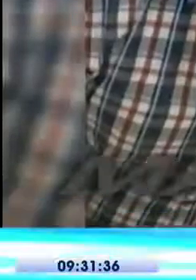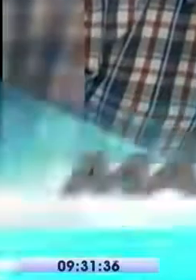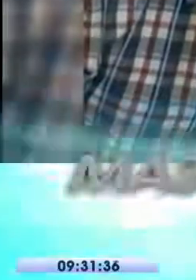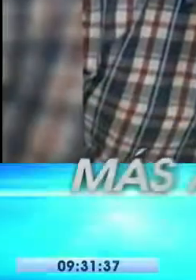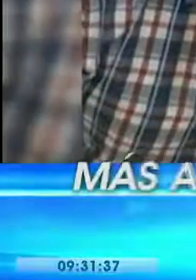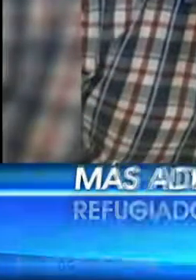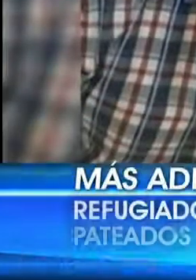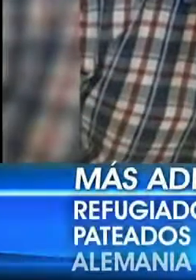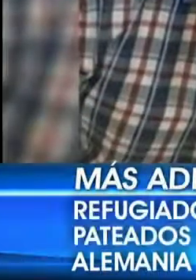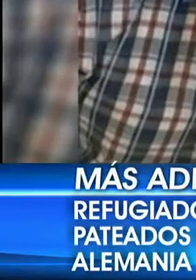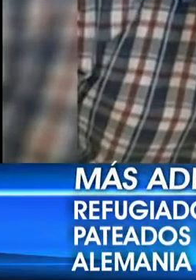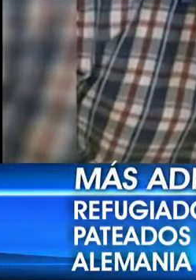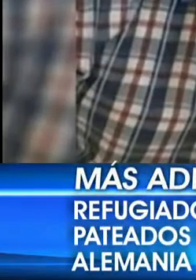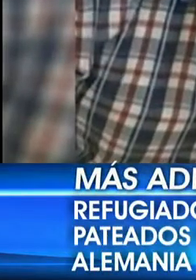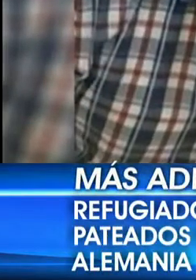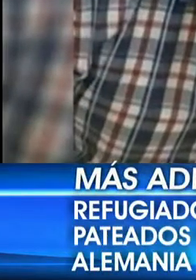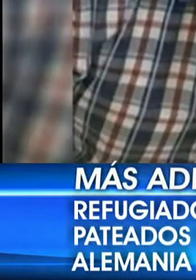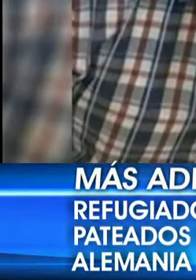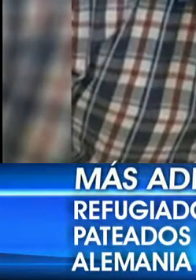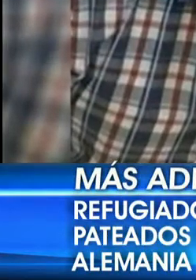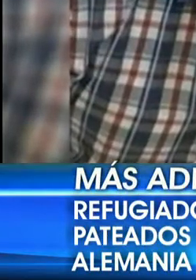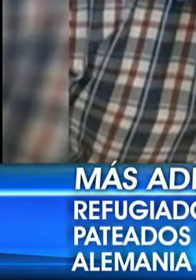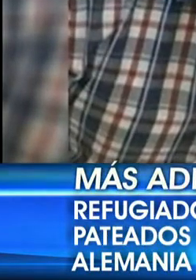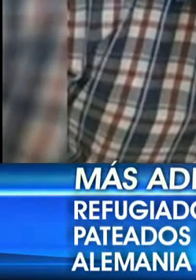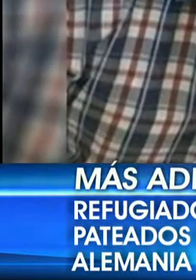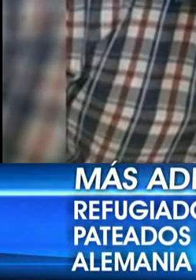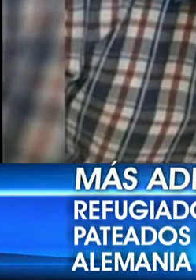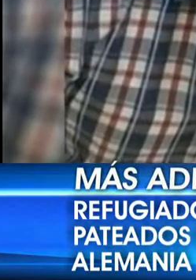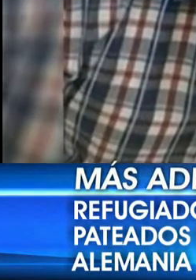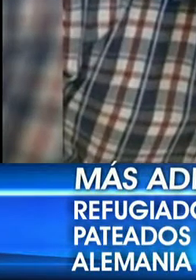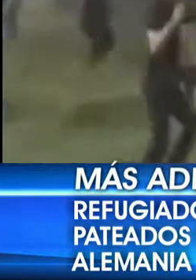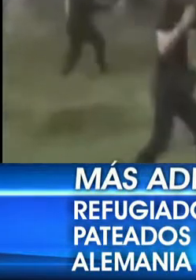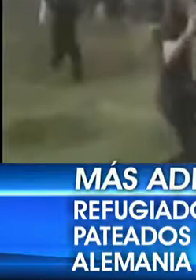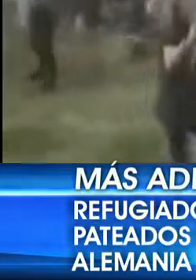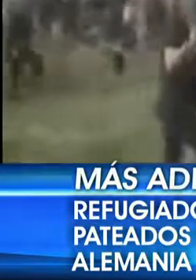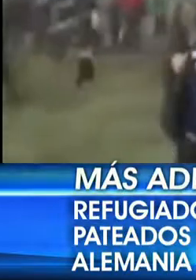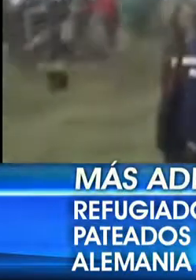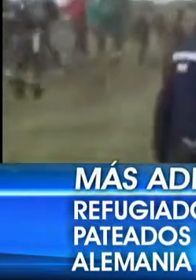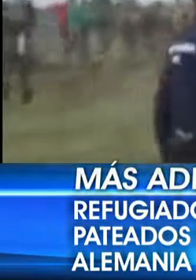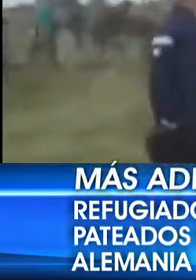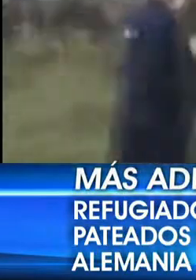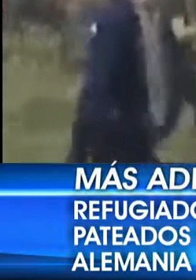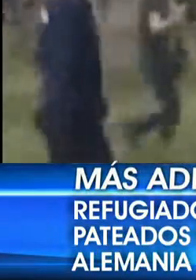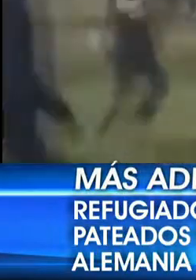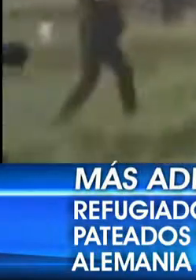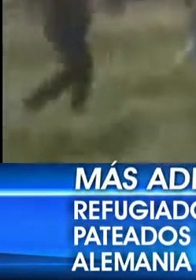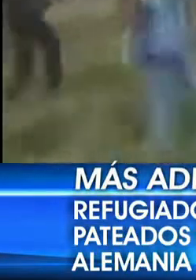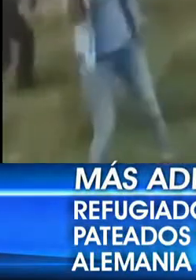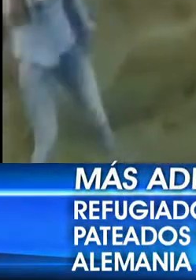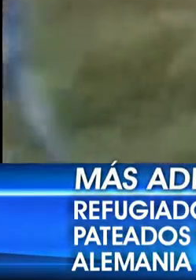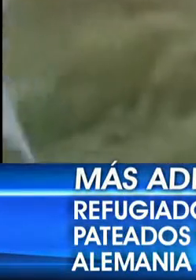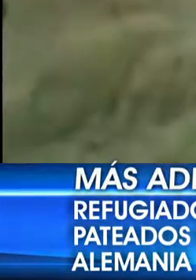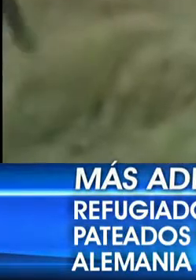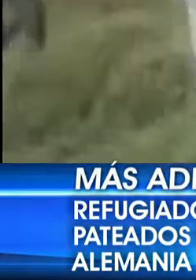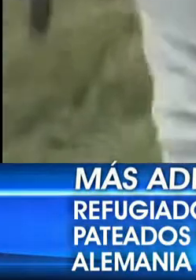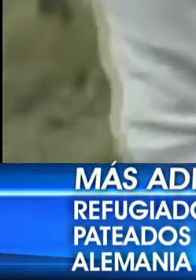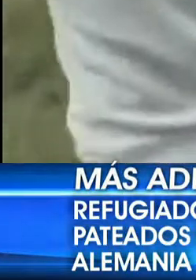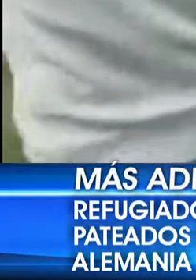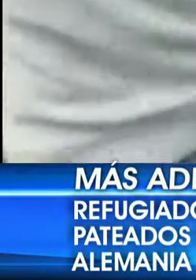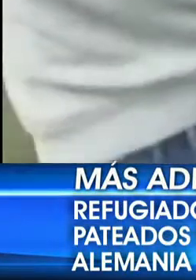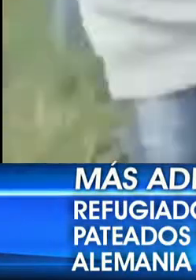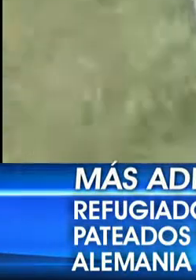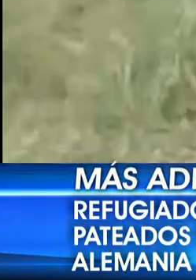Vamos a retornar en noticias internacionales. El refugiado sirio y su hijo, que fueron pateados por la periodista húngara, llegaron luego